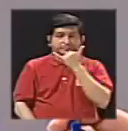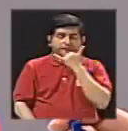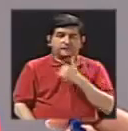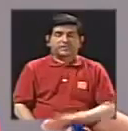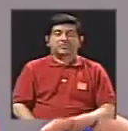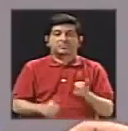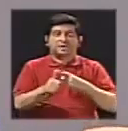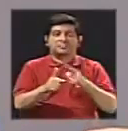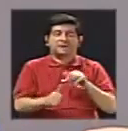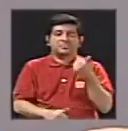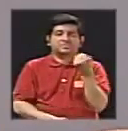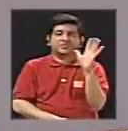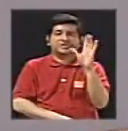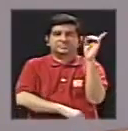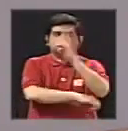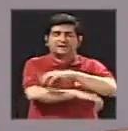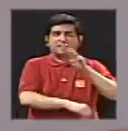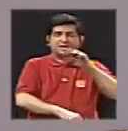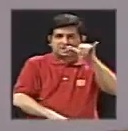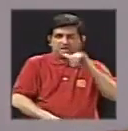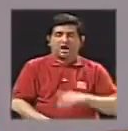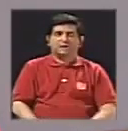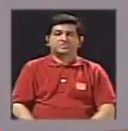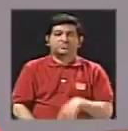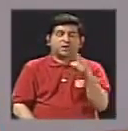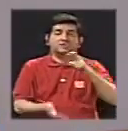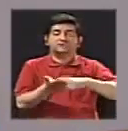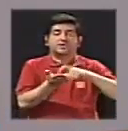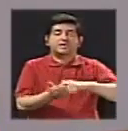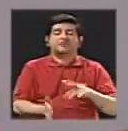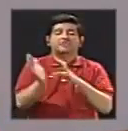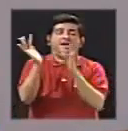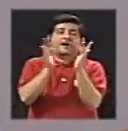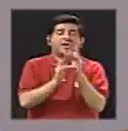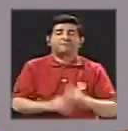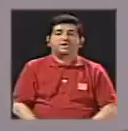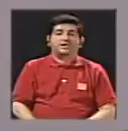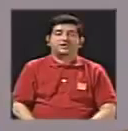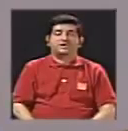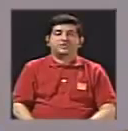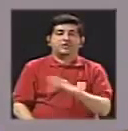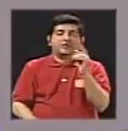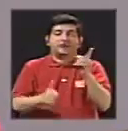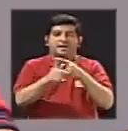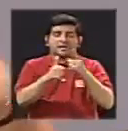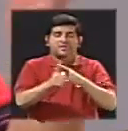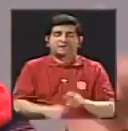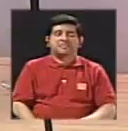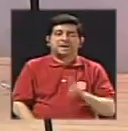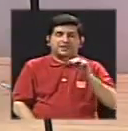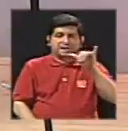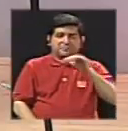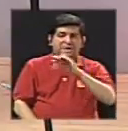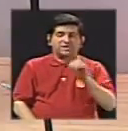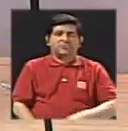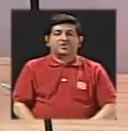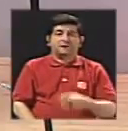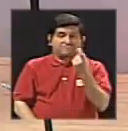primera quincena de mayo, a usted le deben abril y la primera de mayo, y le deben febrero y